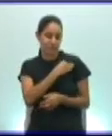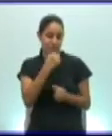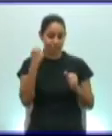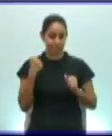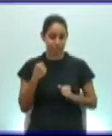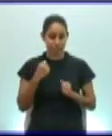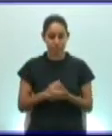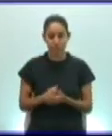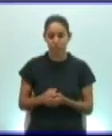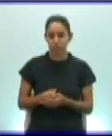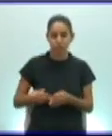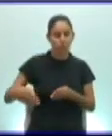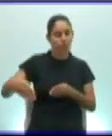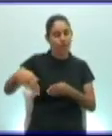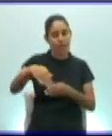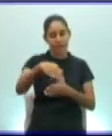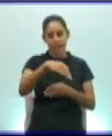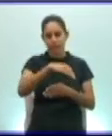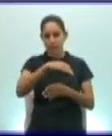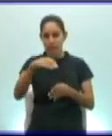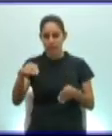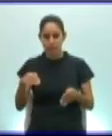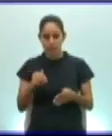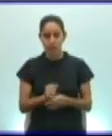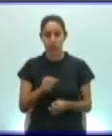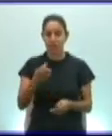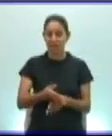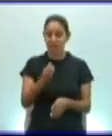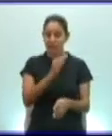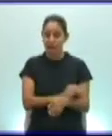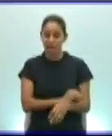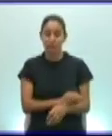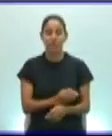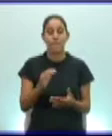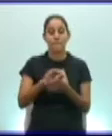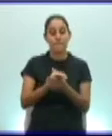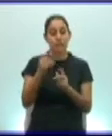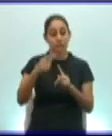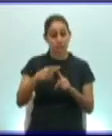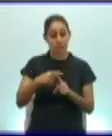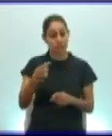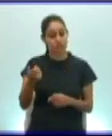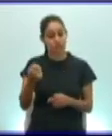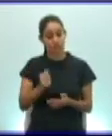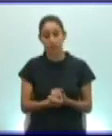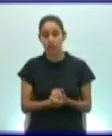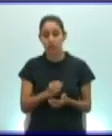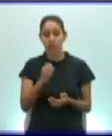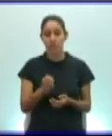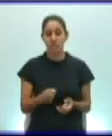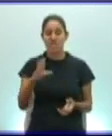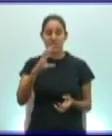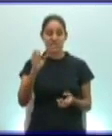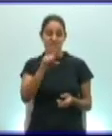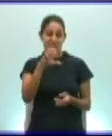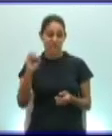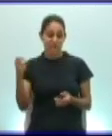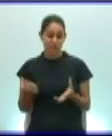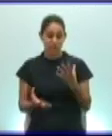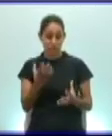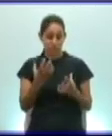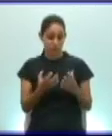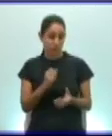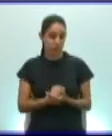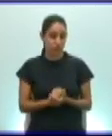costa, toda esta zona que pertenecía a Matanzas, pero estaba muy cercano también a la región de Cienfuegos. Todo esto nos posibilitaba a